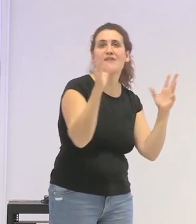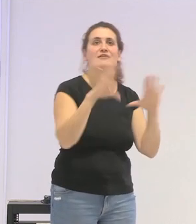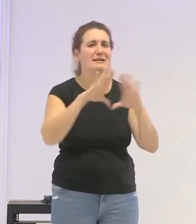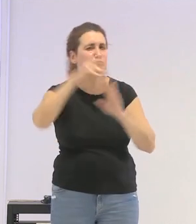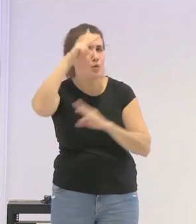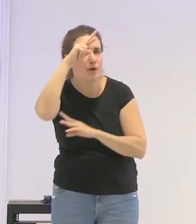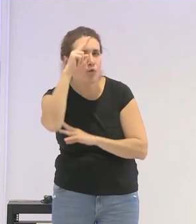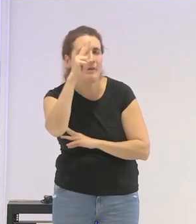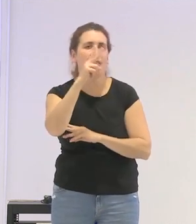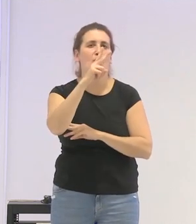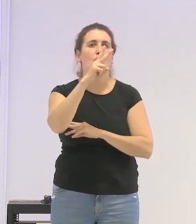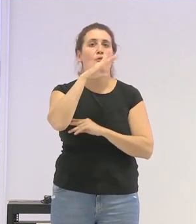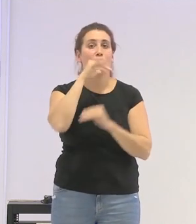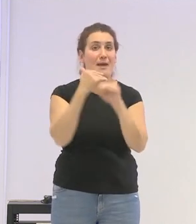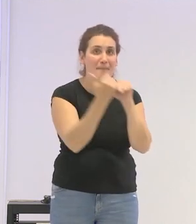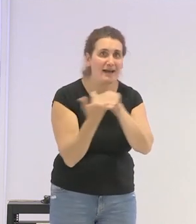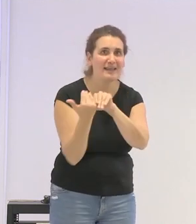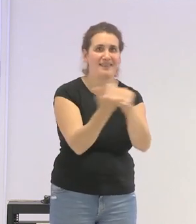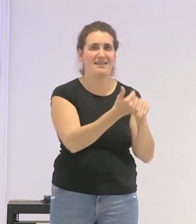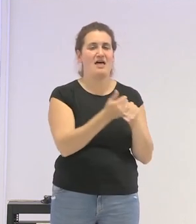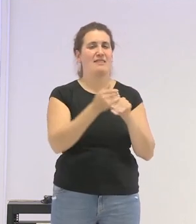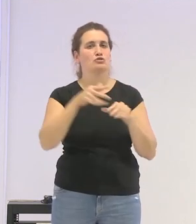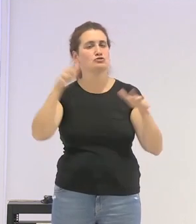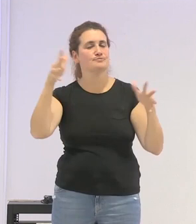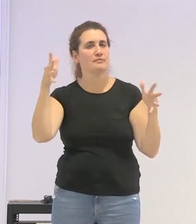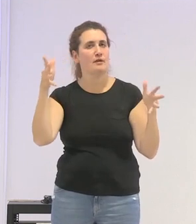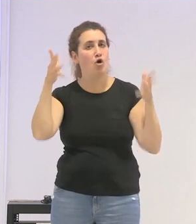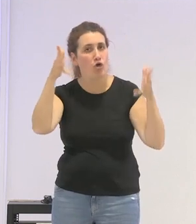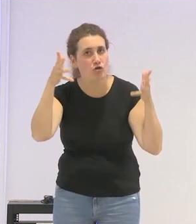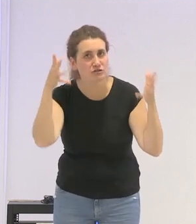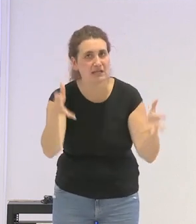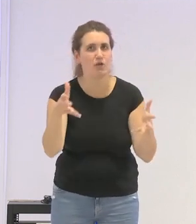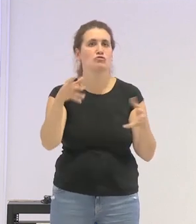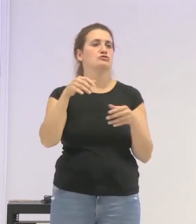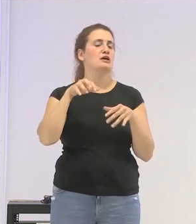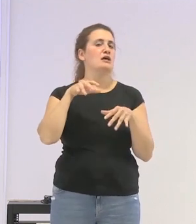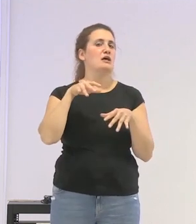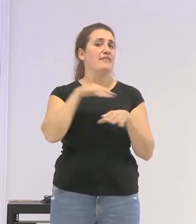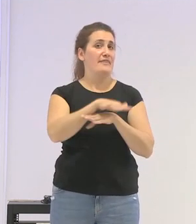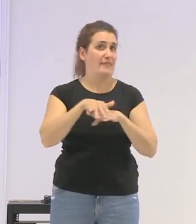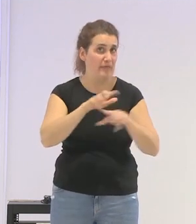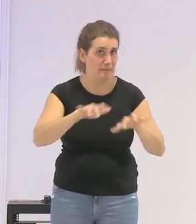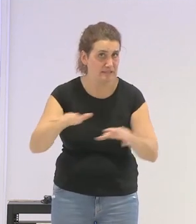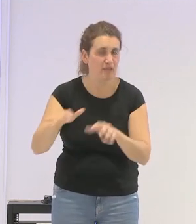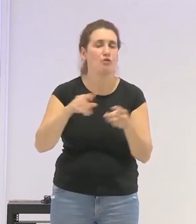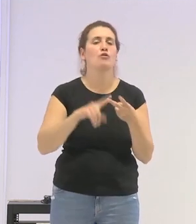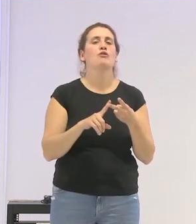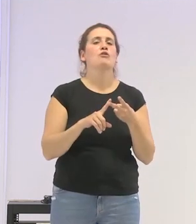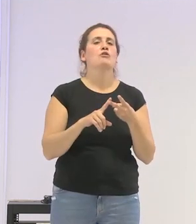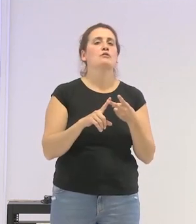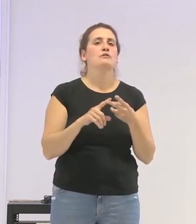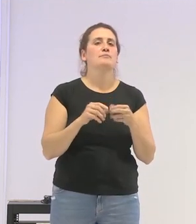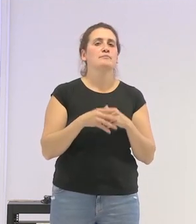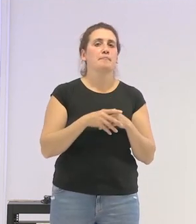preocupado por la paridad en los consejos de administración, que es una preocupación que hemos visto en las propuestas de cierto feminismo institucional